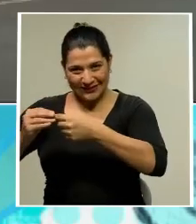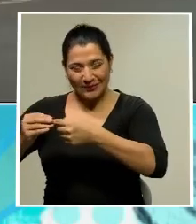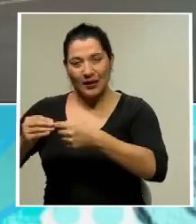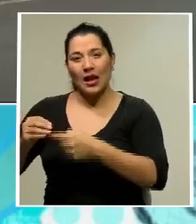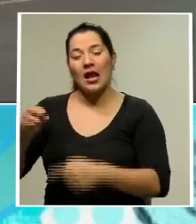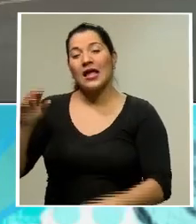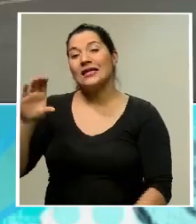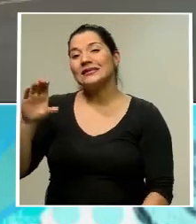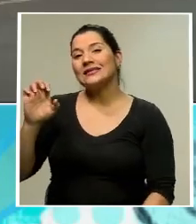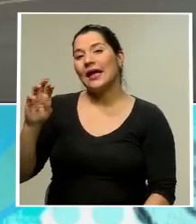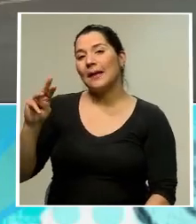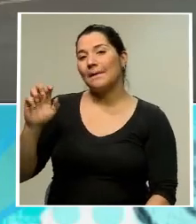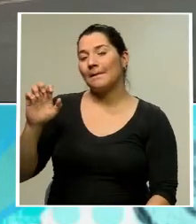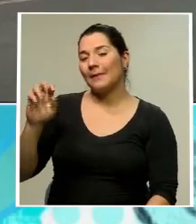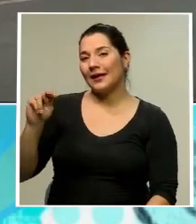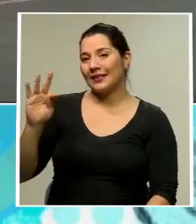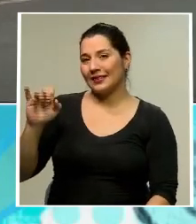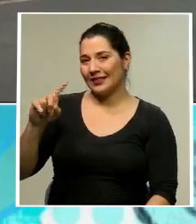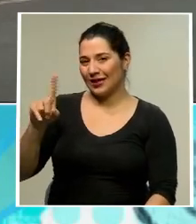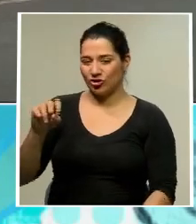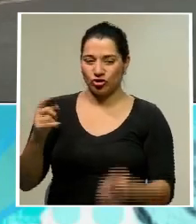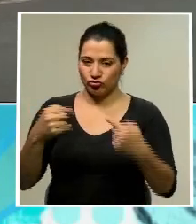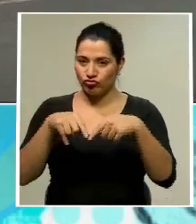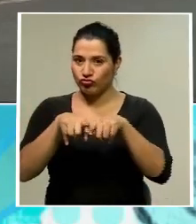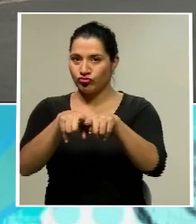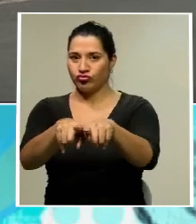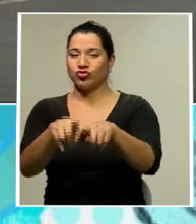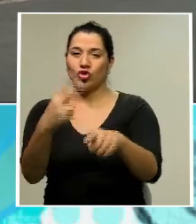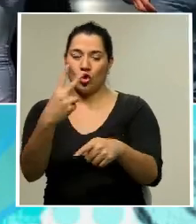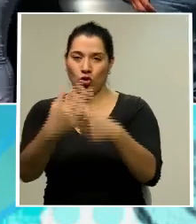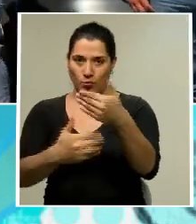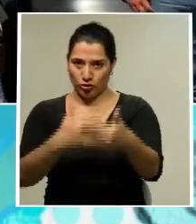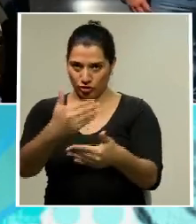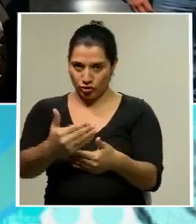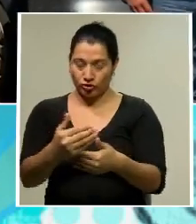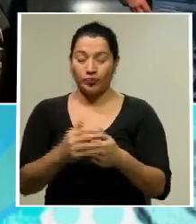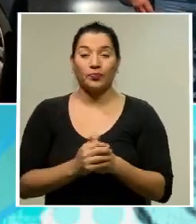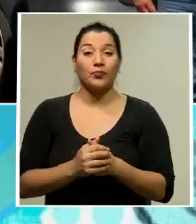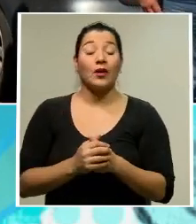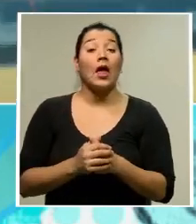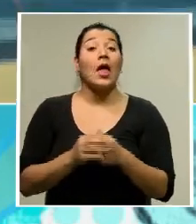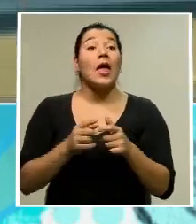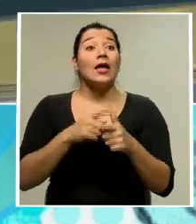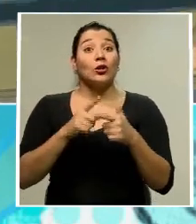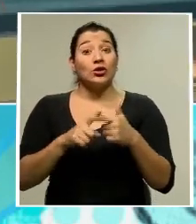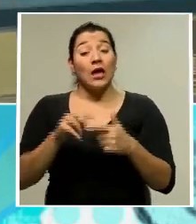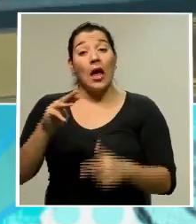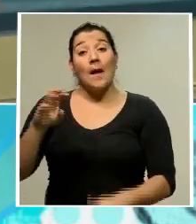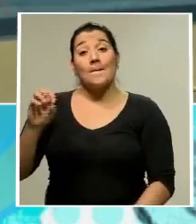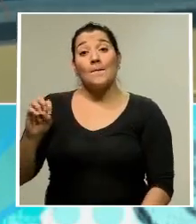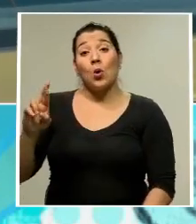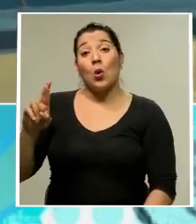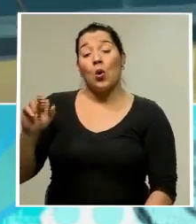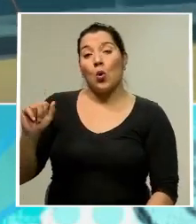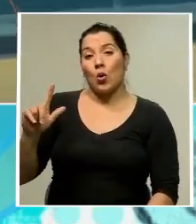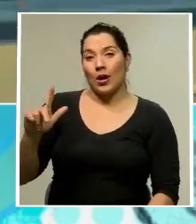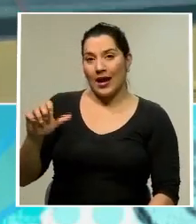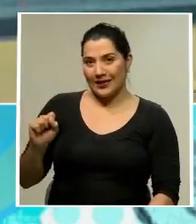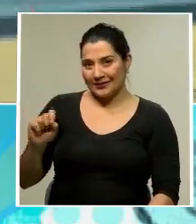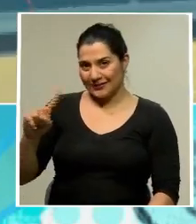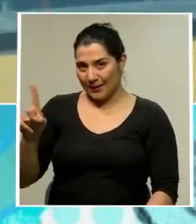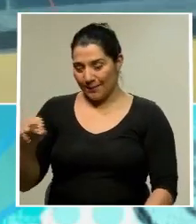de acuerdo con la información suministrada por la Fiscalía, les indicamos que, por ejemplo, a Morales Zapata y a Rodríguez Garro se les